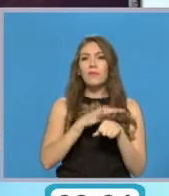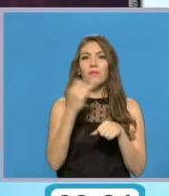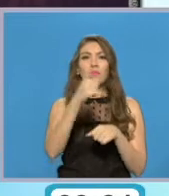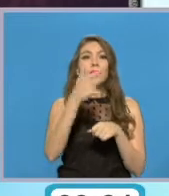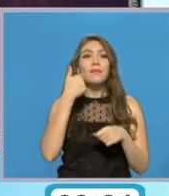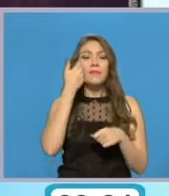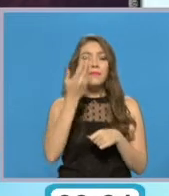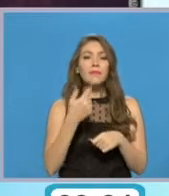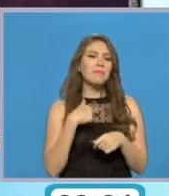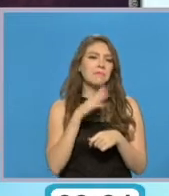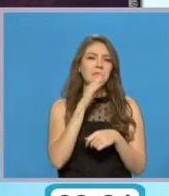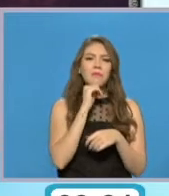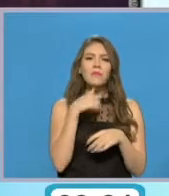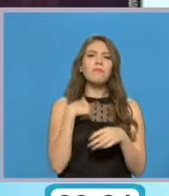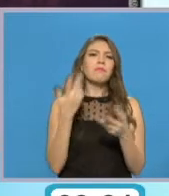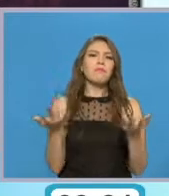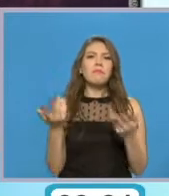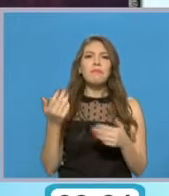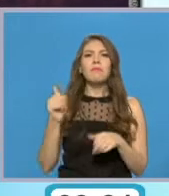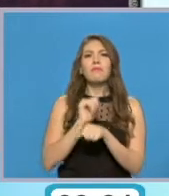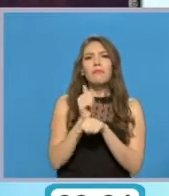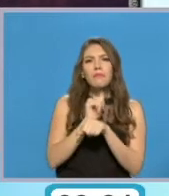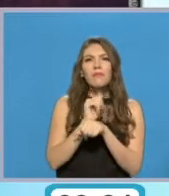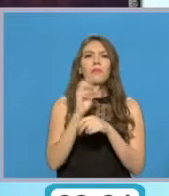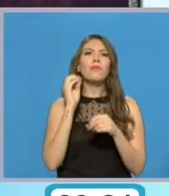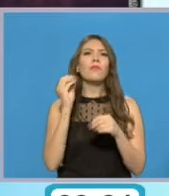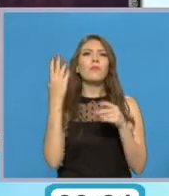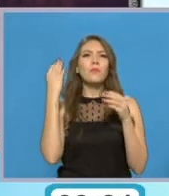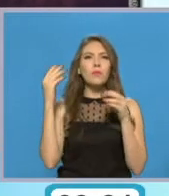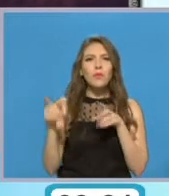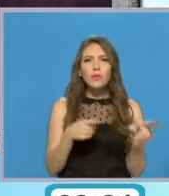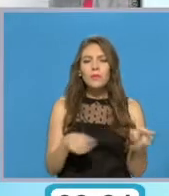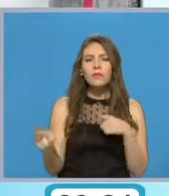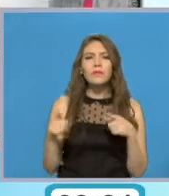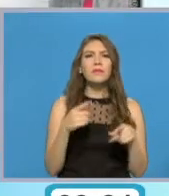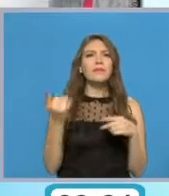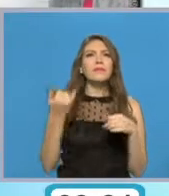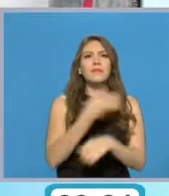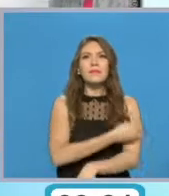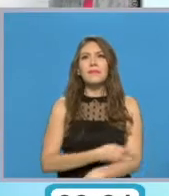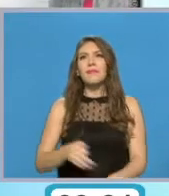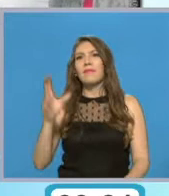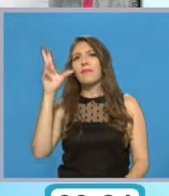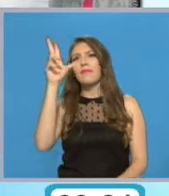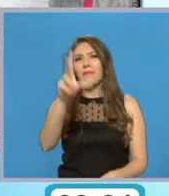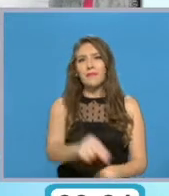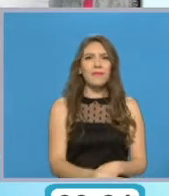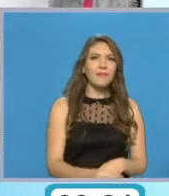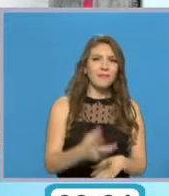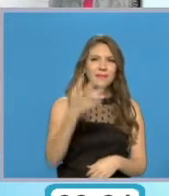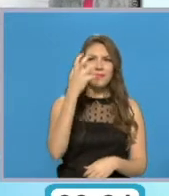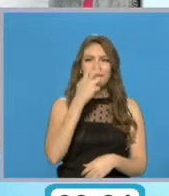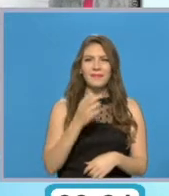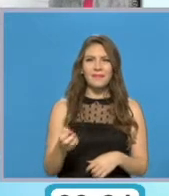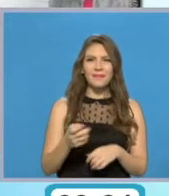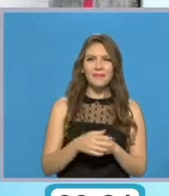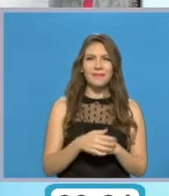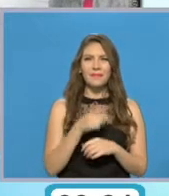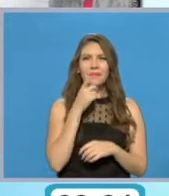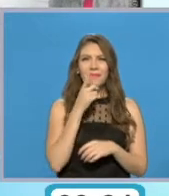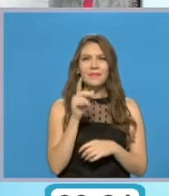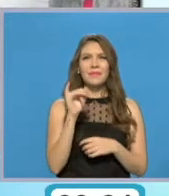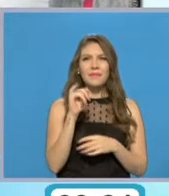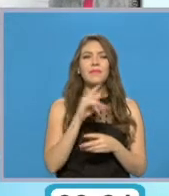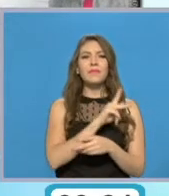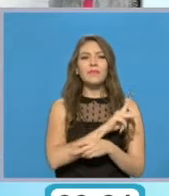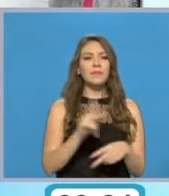ser actor, o voy a ser actriz, o voy a ser músico, y a lo mejor es un drama familiar. No, todos sabemos cómo es eso. Claro, todos los que estamos en